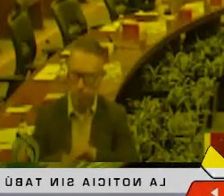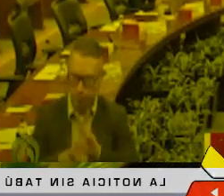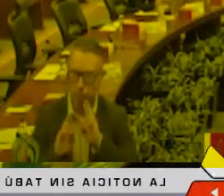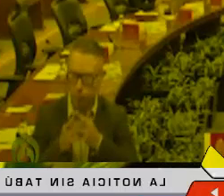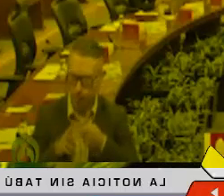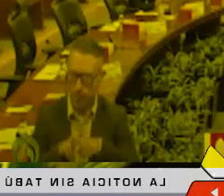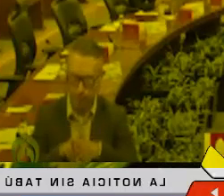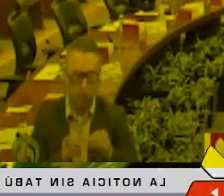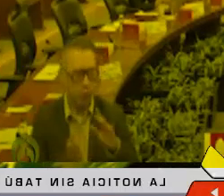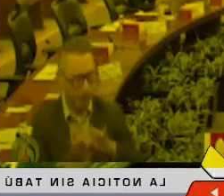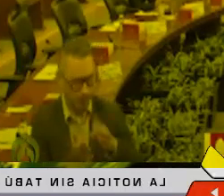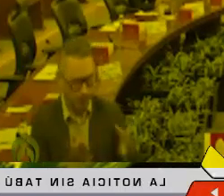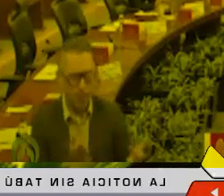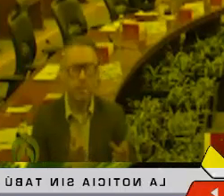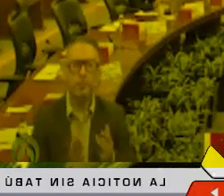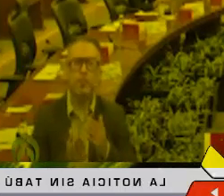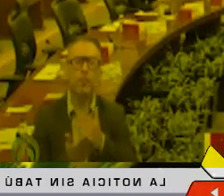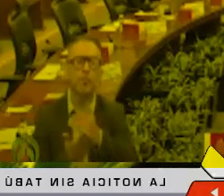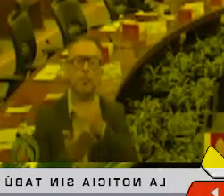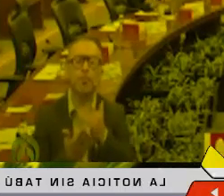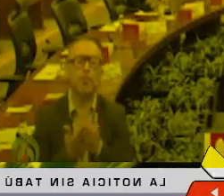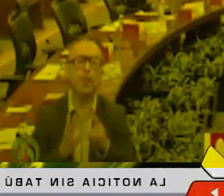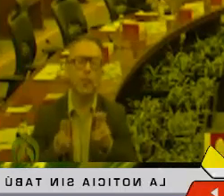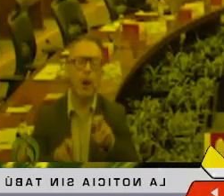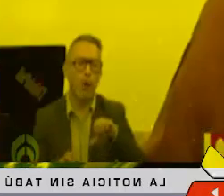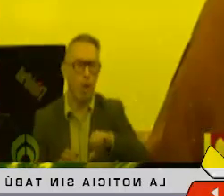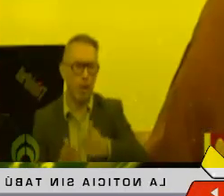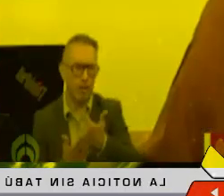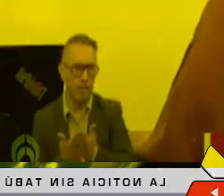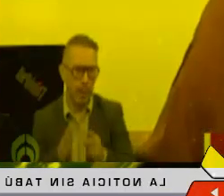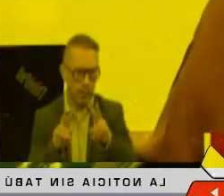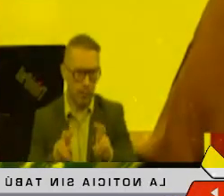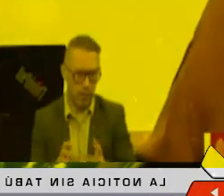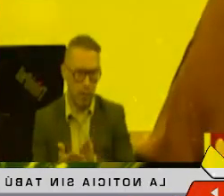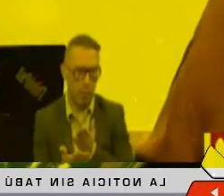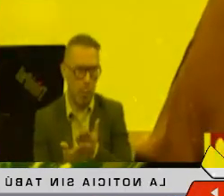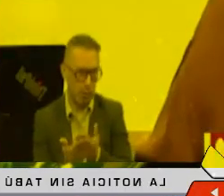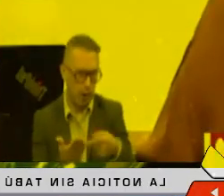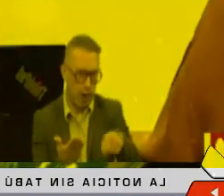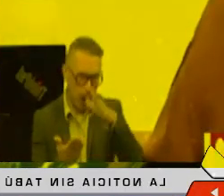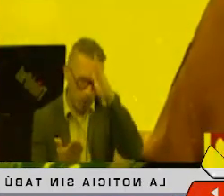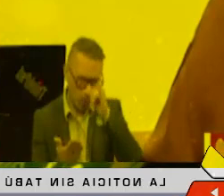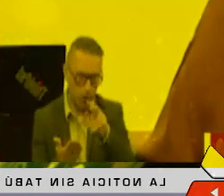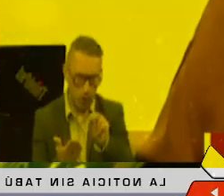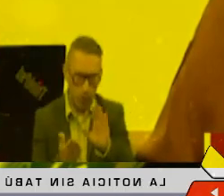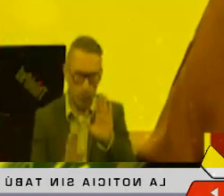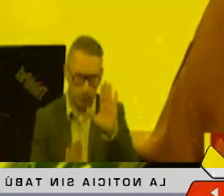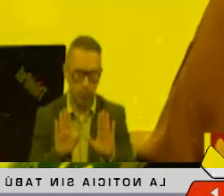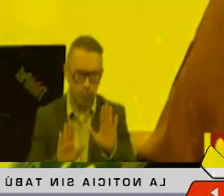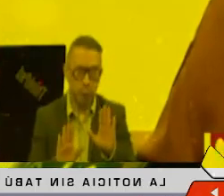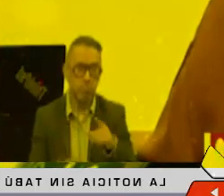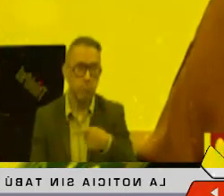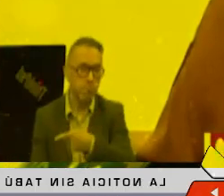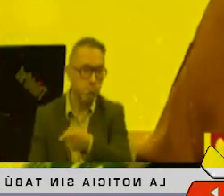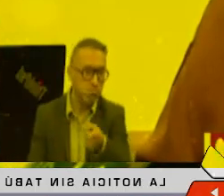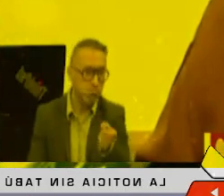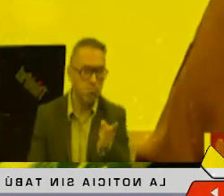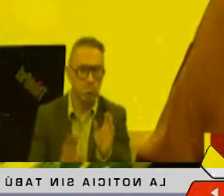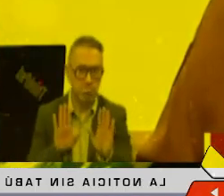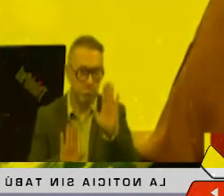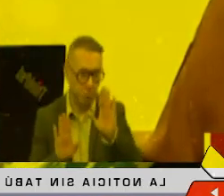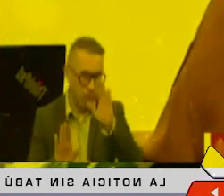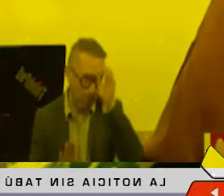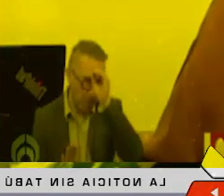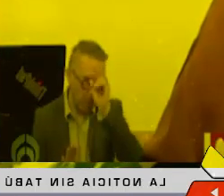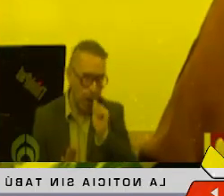sé el valor que eso tiene aquí hay que recibir a tod todo mundo y yo creo que si tú consultas con los presidentes de partidos con los representantes de partidos Te